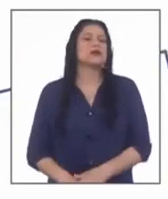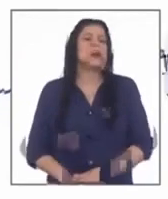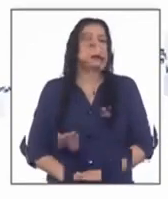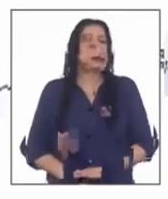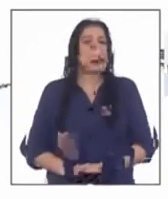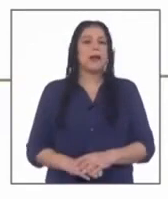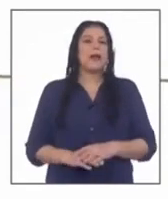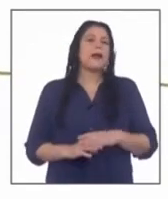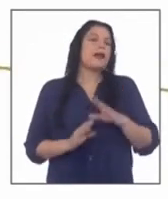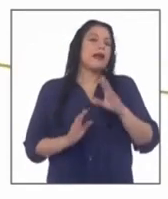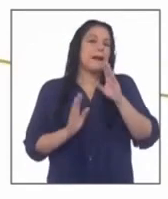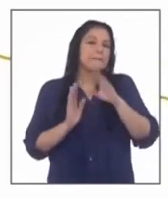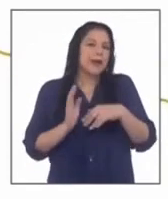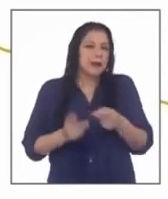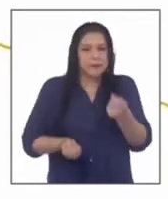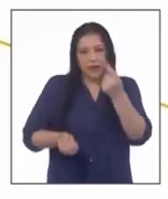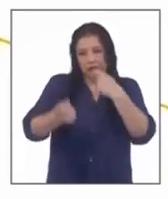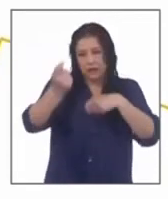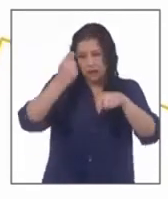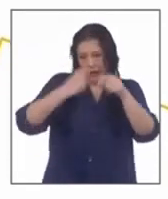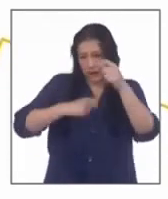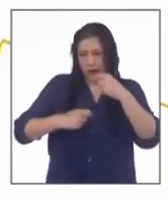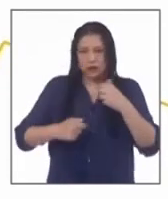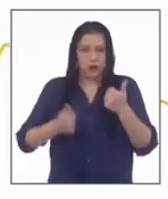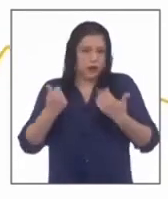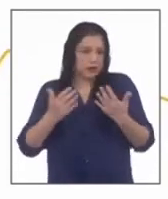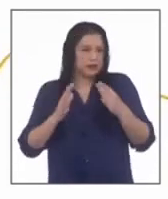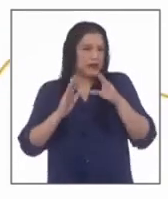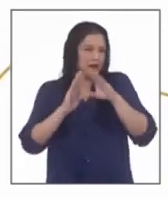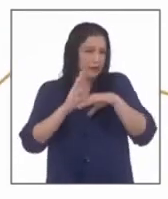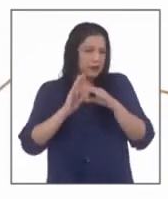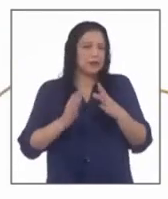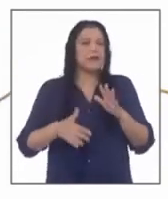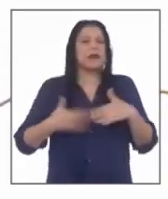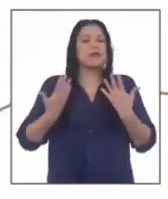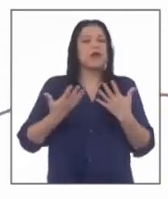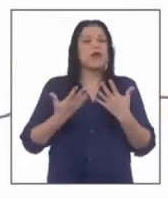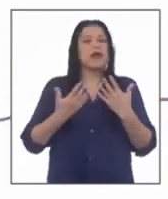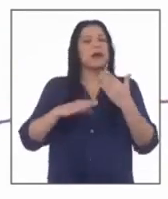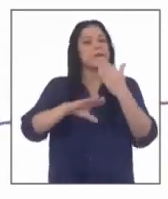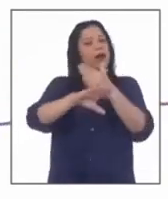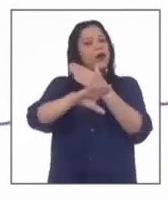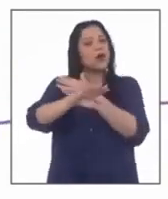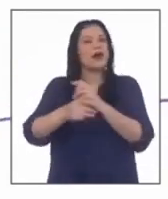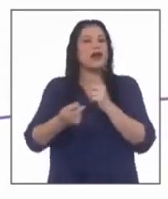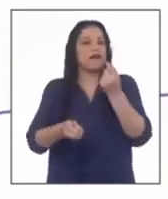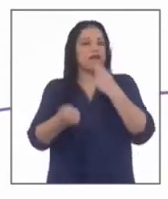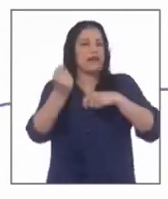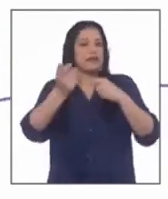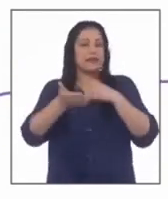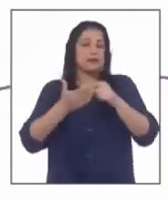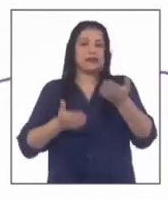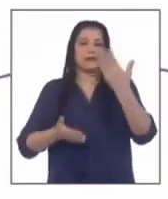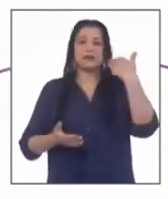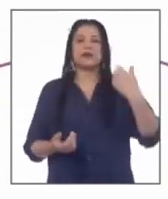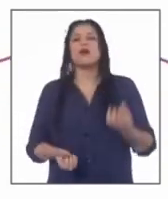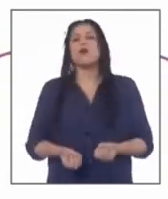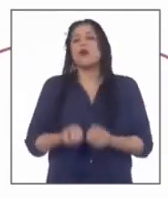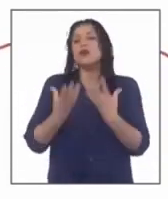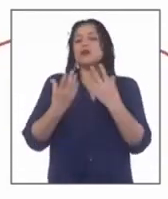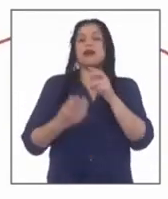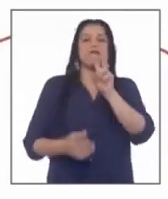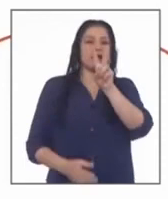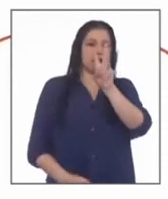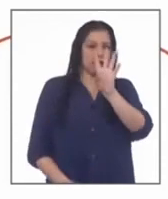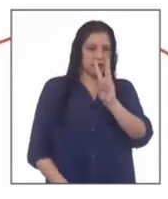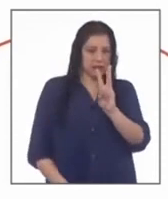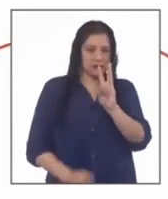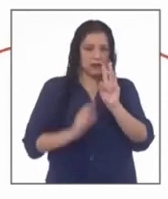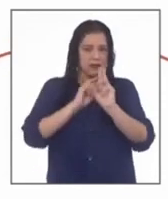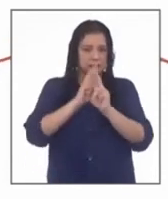la mayor cantidad de trajes que se han vendido esta semana para superar las ventas de la semana anterior es de 26.